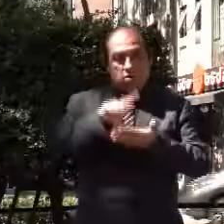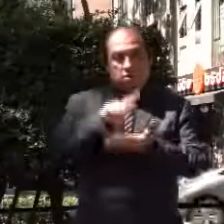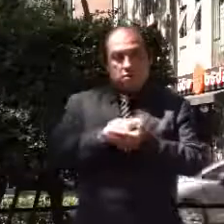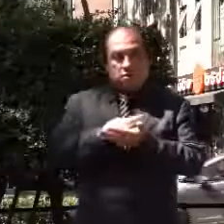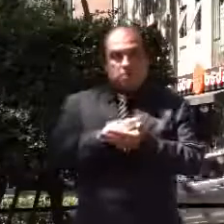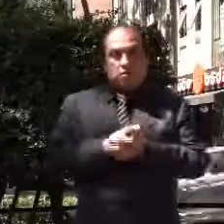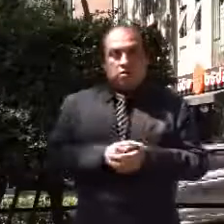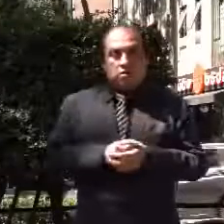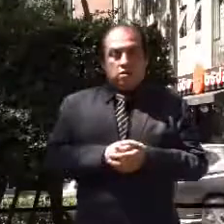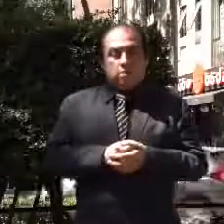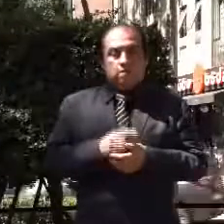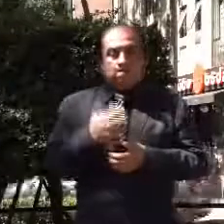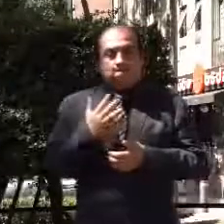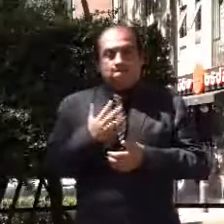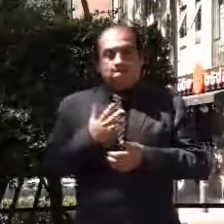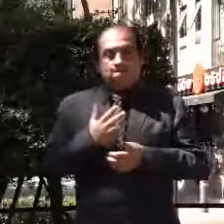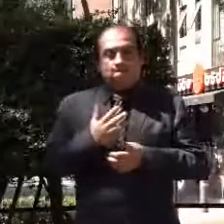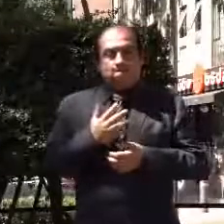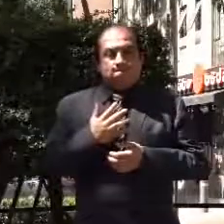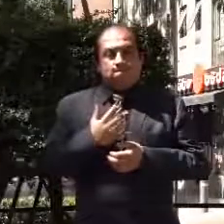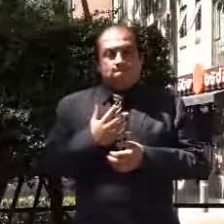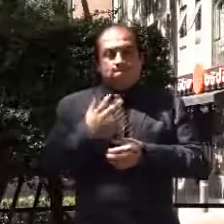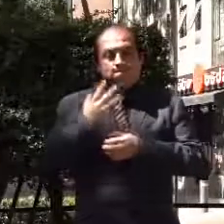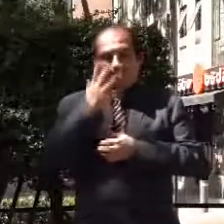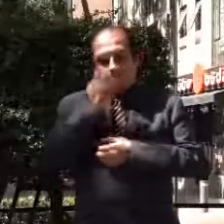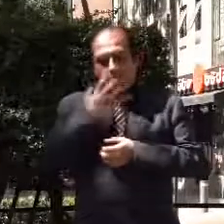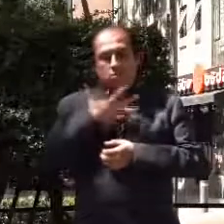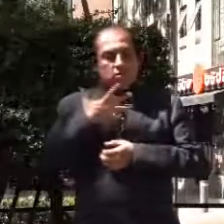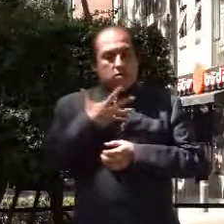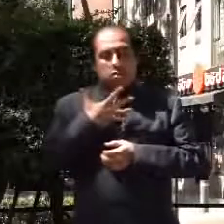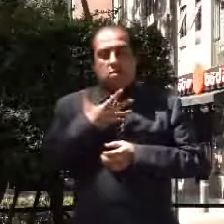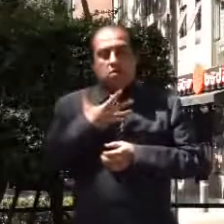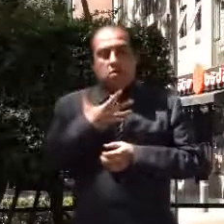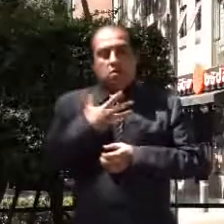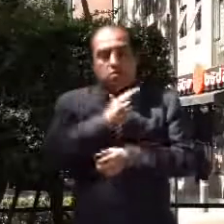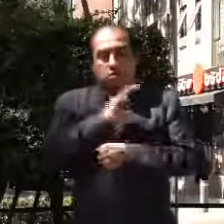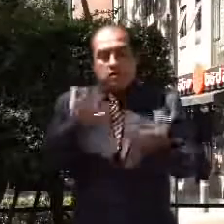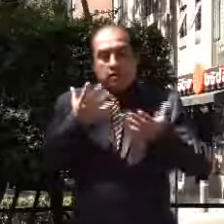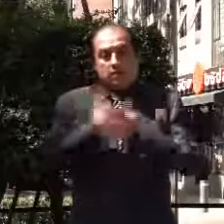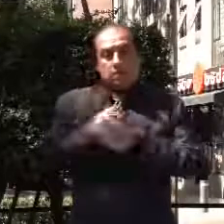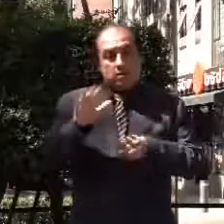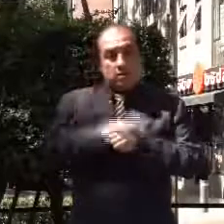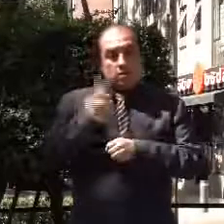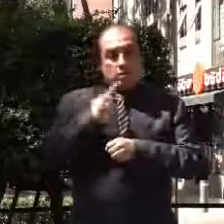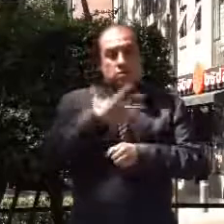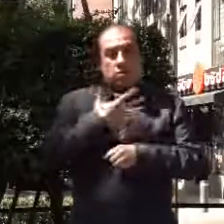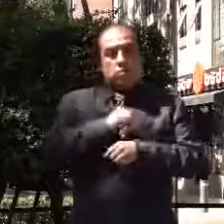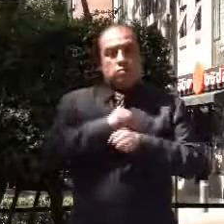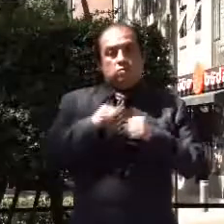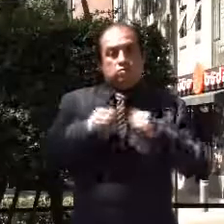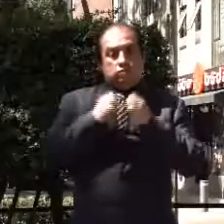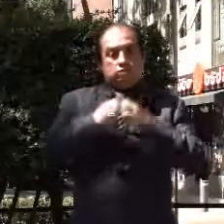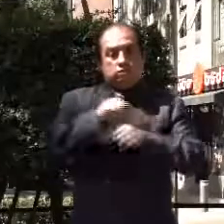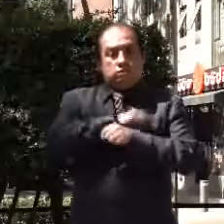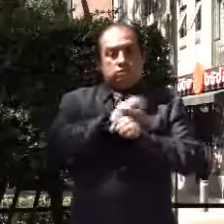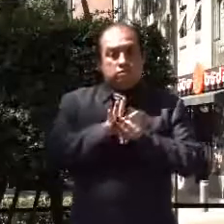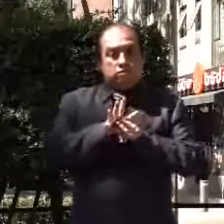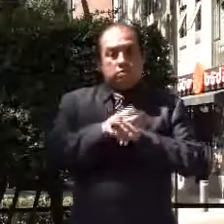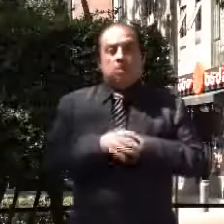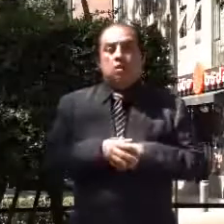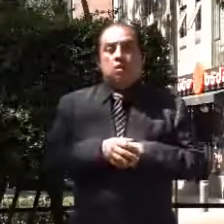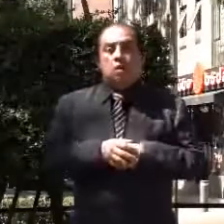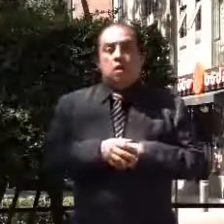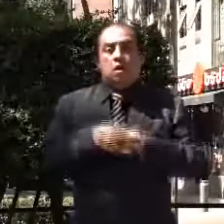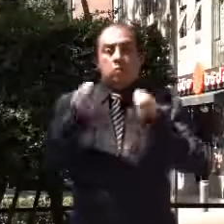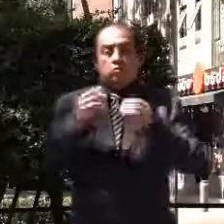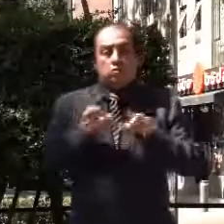pues desafortunadamente no estamos todavía en condiciones por el tema de la pandemia. Hay muchísimos trabajadores que siguen estando en su casa,